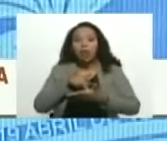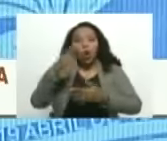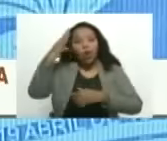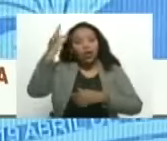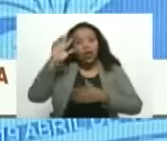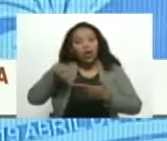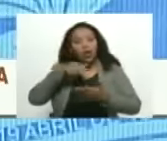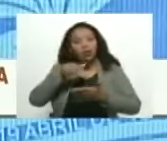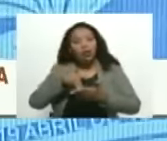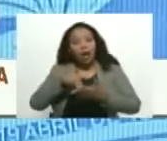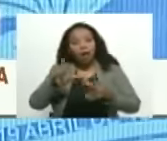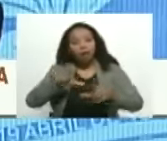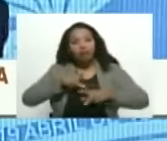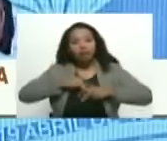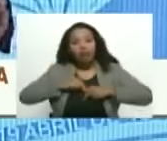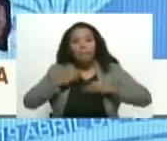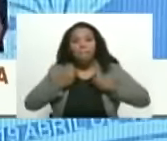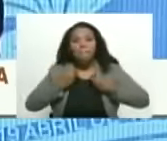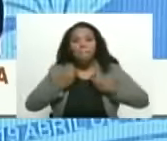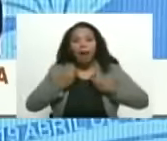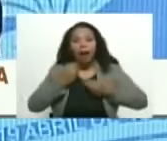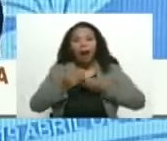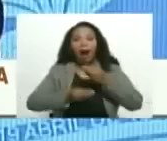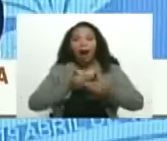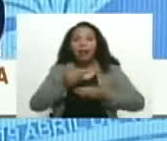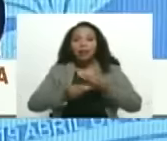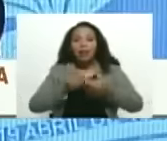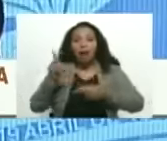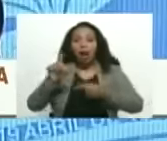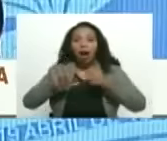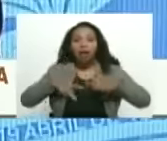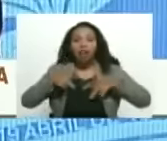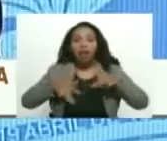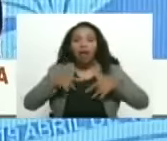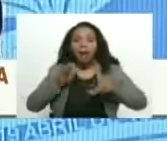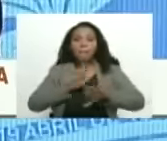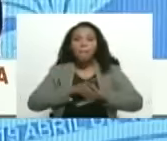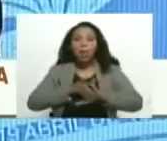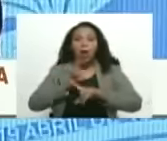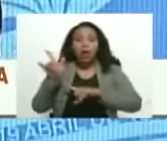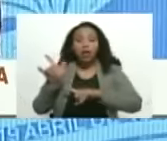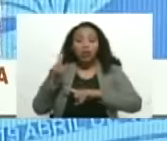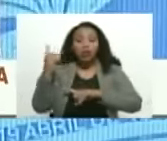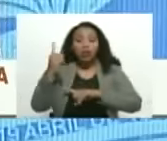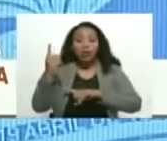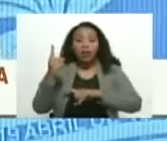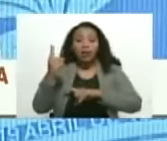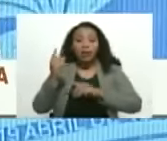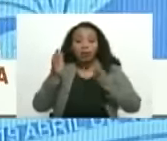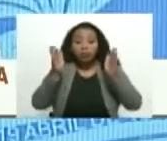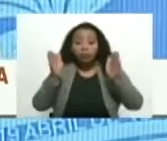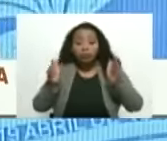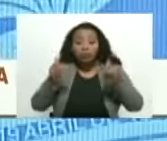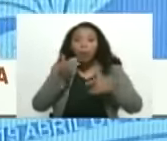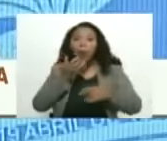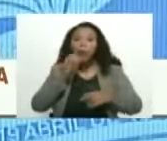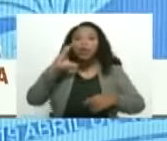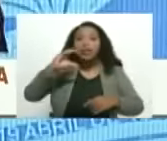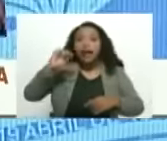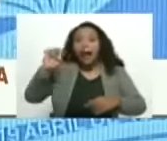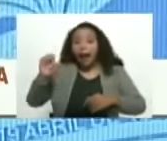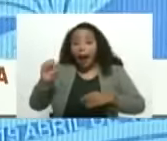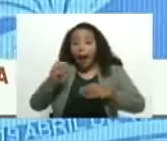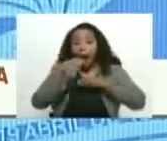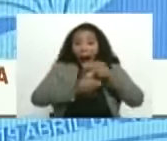Nacional Electoral para realizar ese evento. Por la sencilla razón de que si lo hubiera organizado el Consejo Nacional